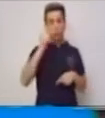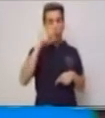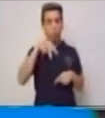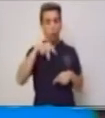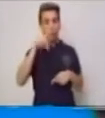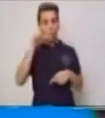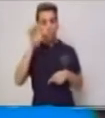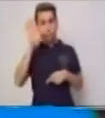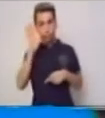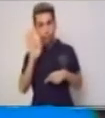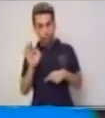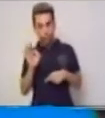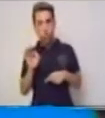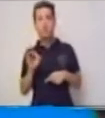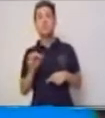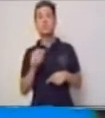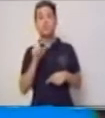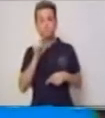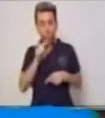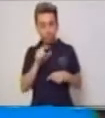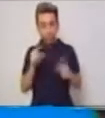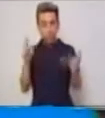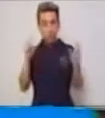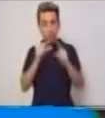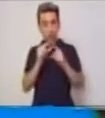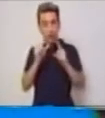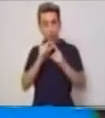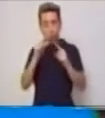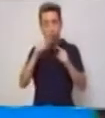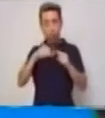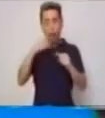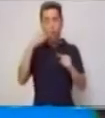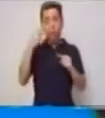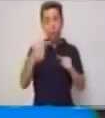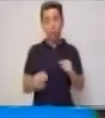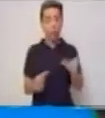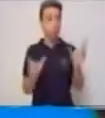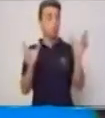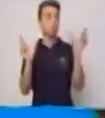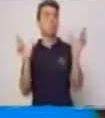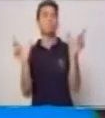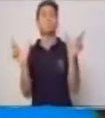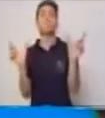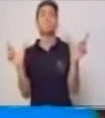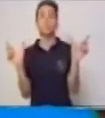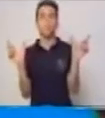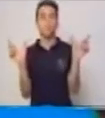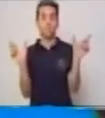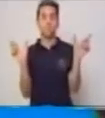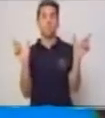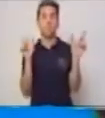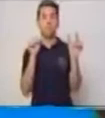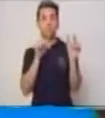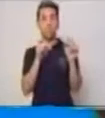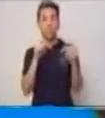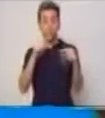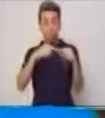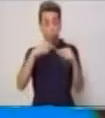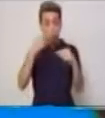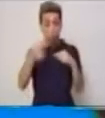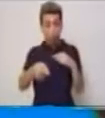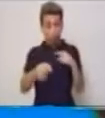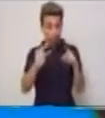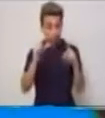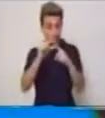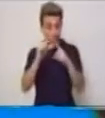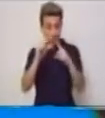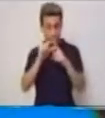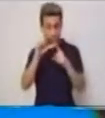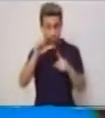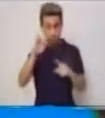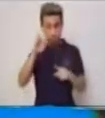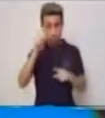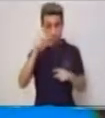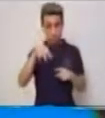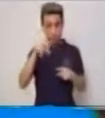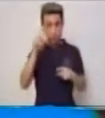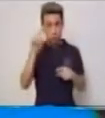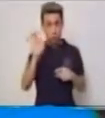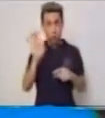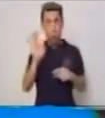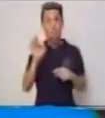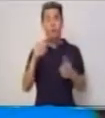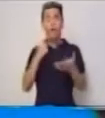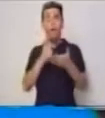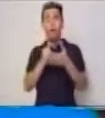proposición de esta proposición para formar una oración compleja. Veamos otro